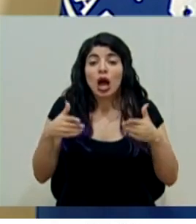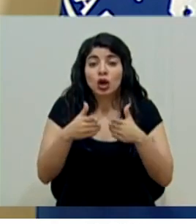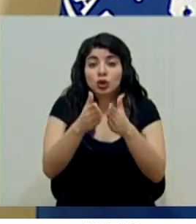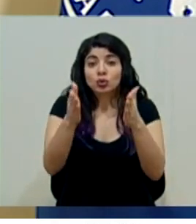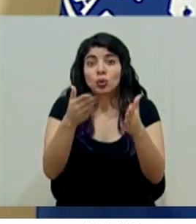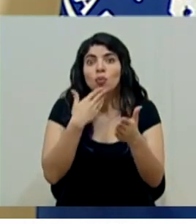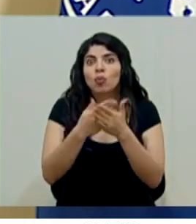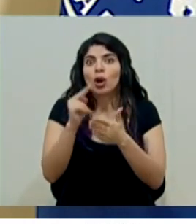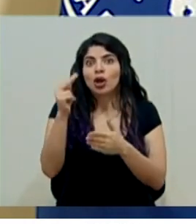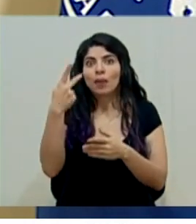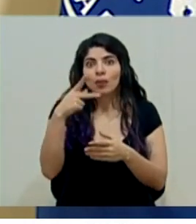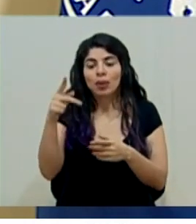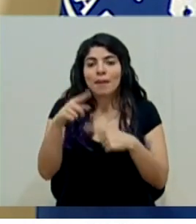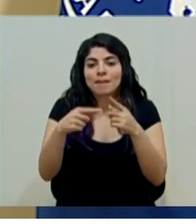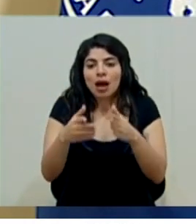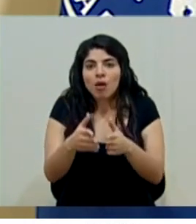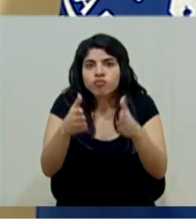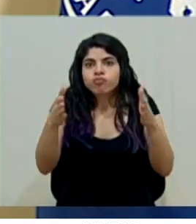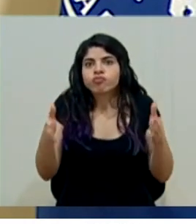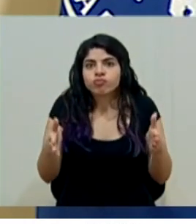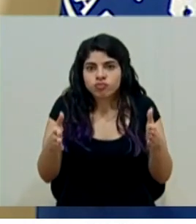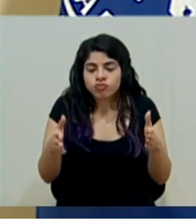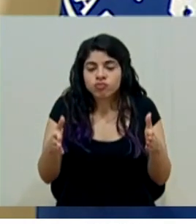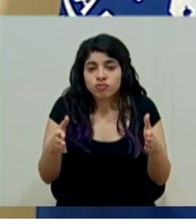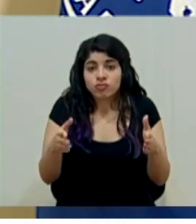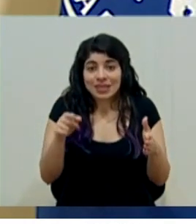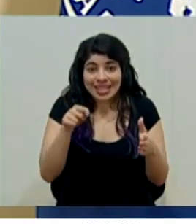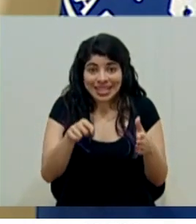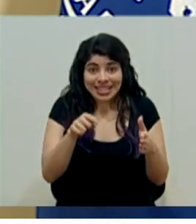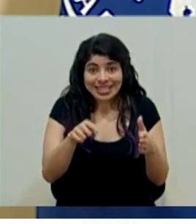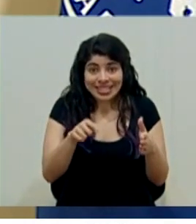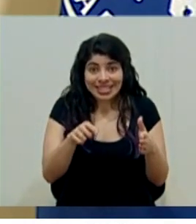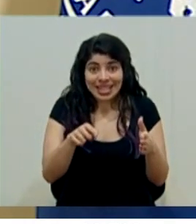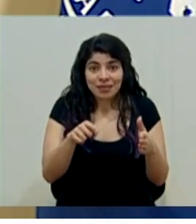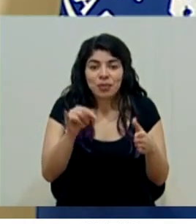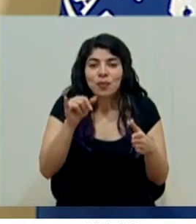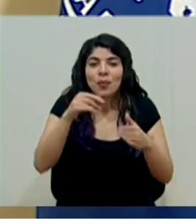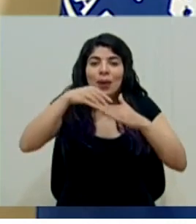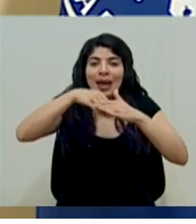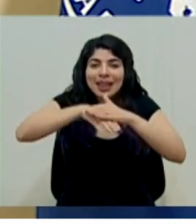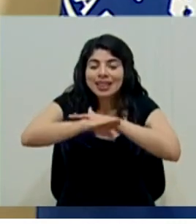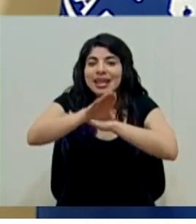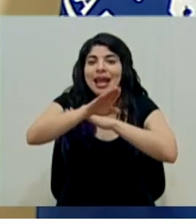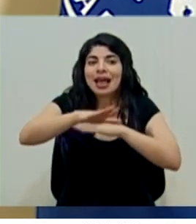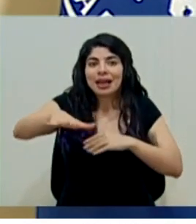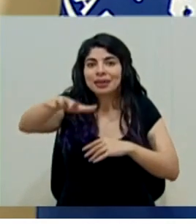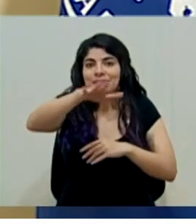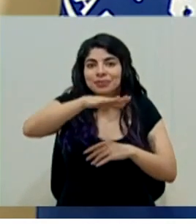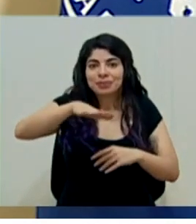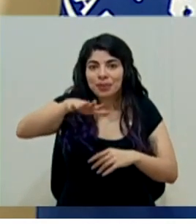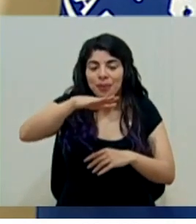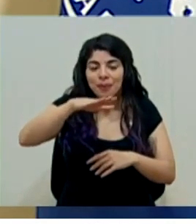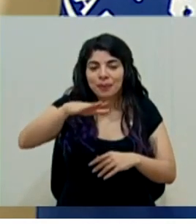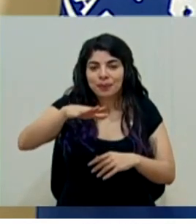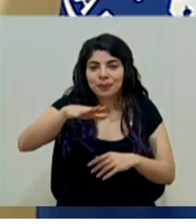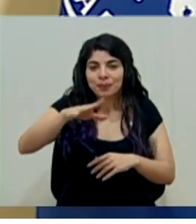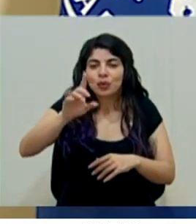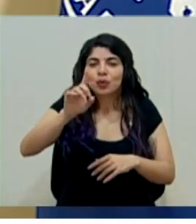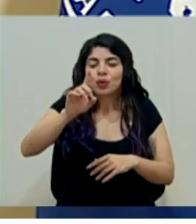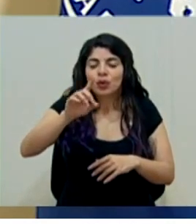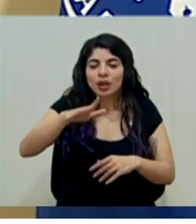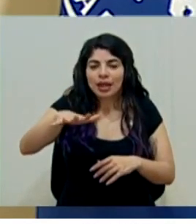una muy buena noticia para Punta Arenas, que es pues la entrada de todo lo que es la parte